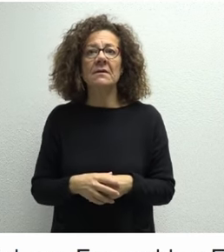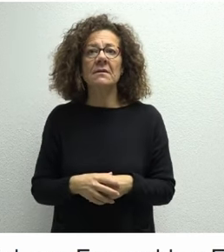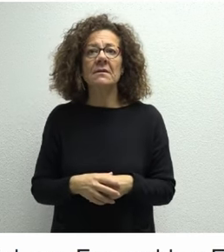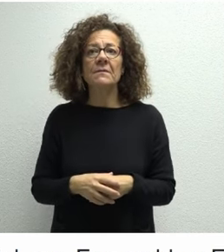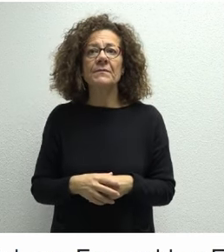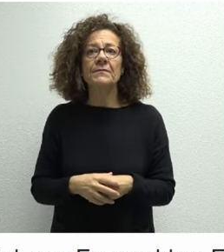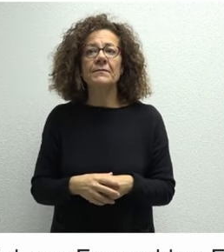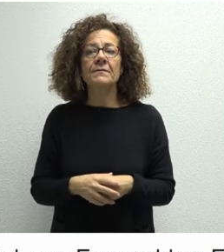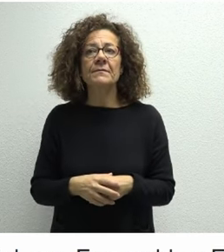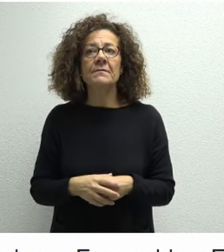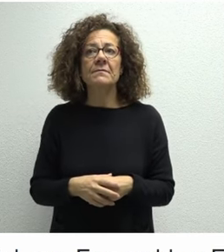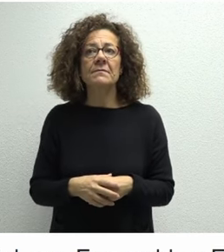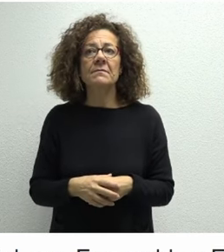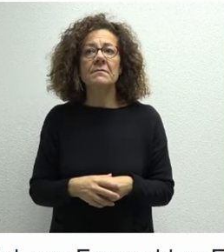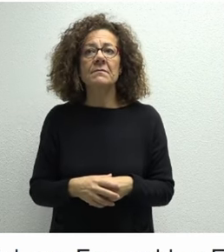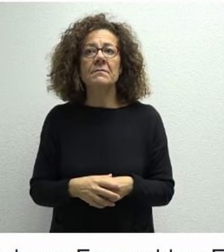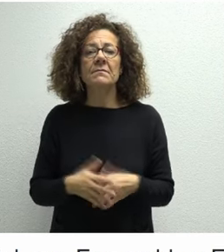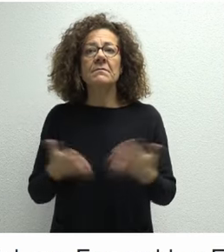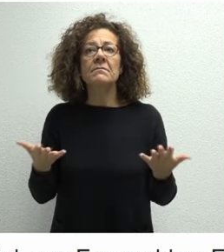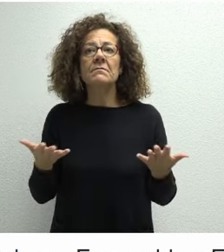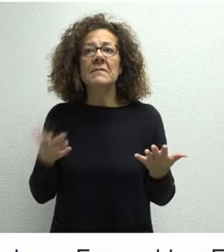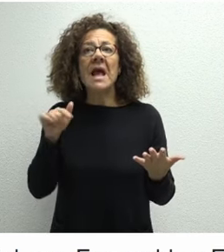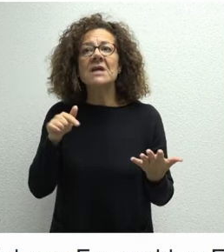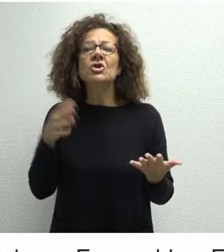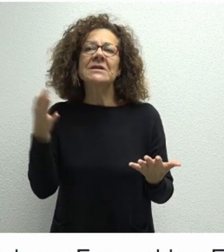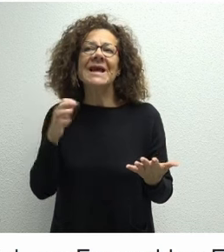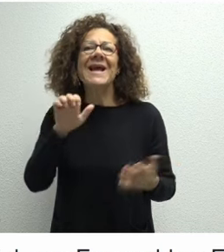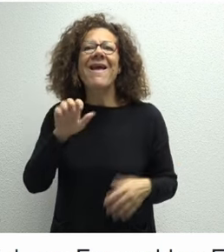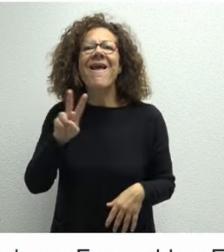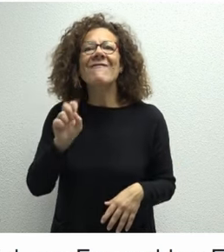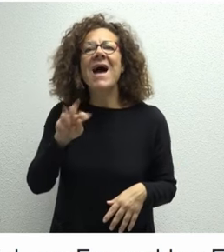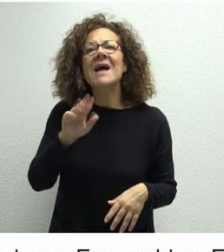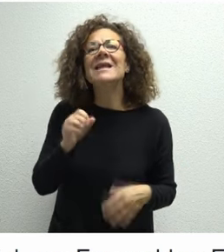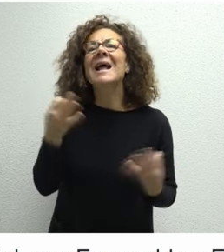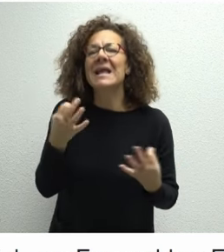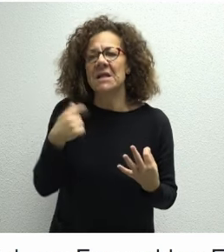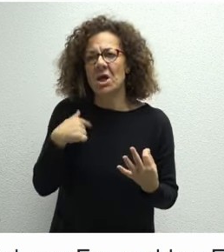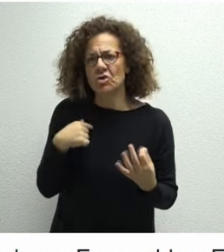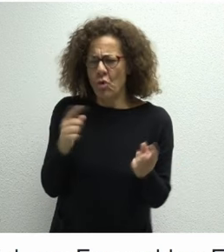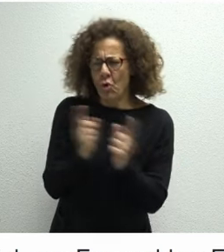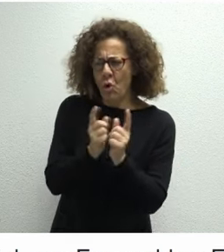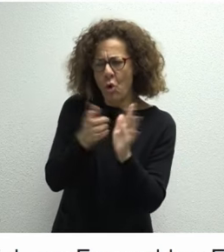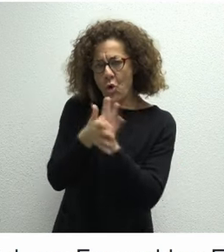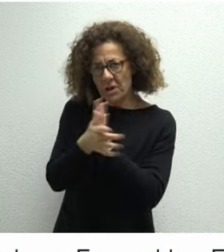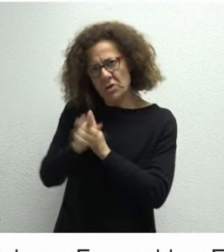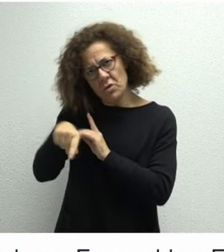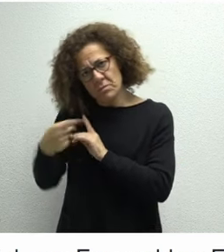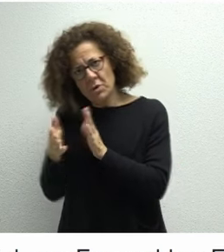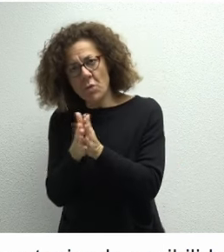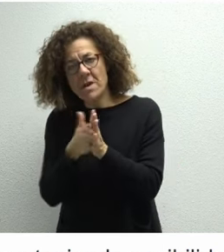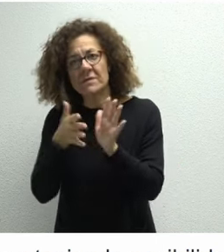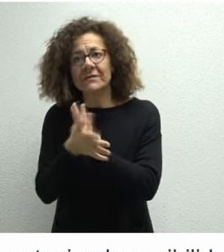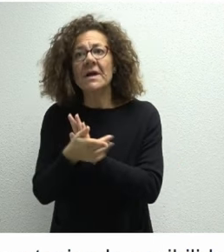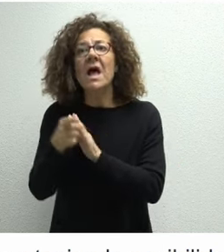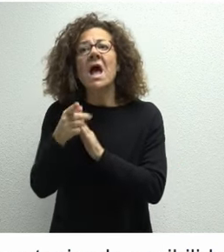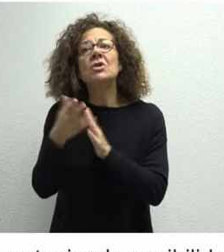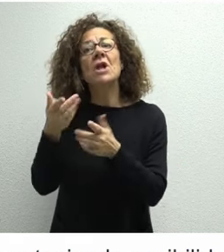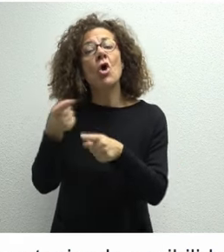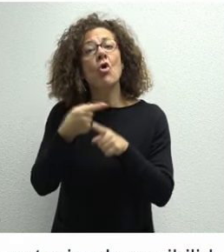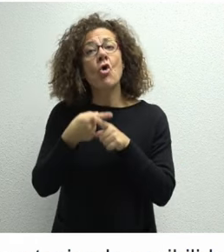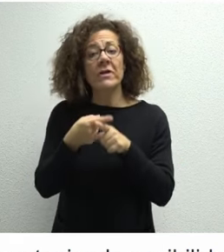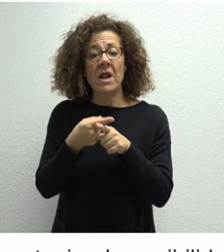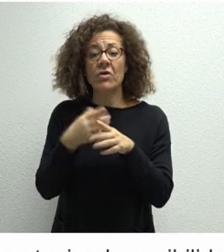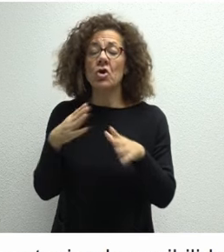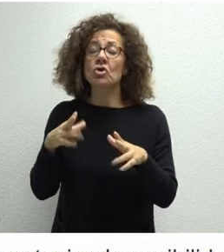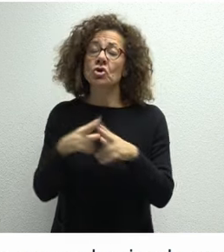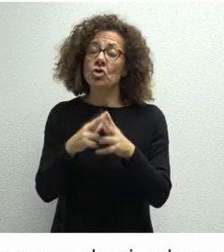no bueno eh qué se batra muy muy rápidamente porque luego lo van a exponer ellos más más detenidamente pues es un proyecto de coordinación sociosanitaria como todos los